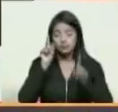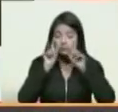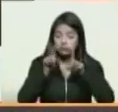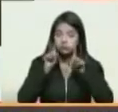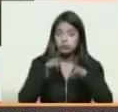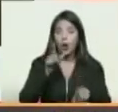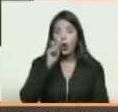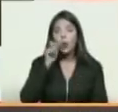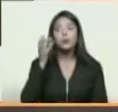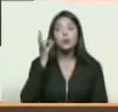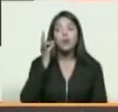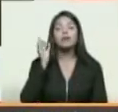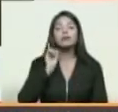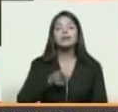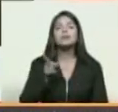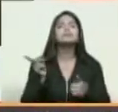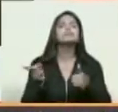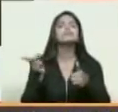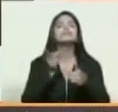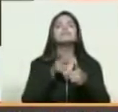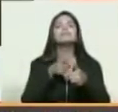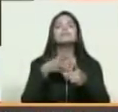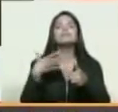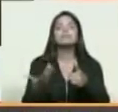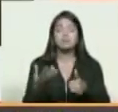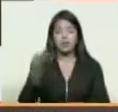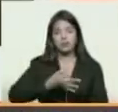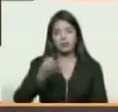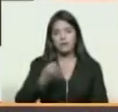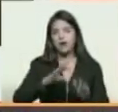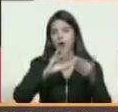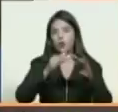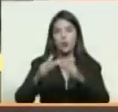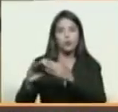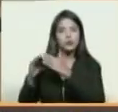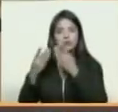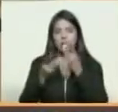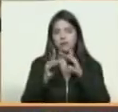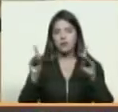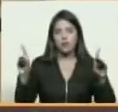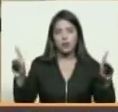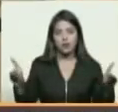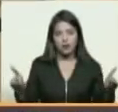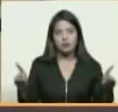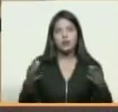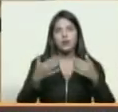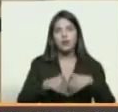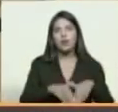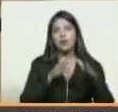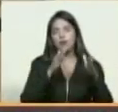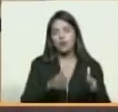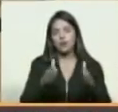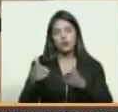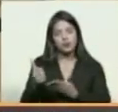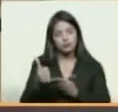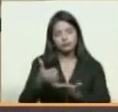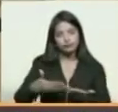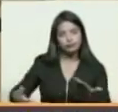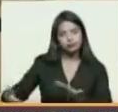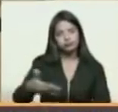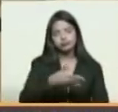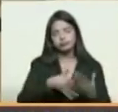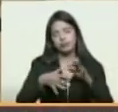mujeres debe fundamentarse en verdaderas comunidades democráticas, con una organización cooperativa y